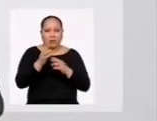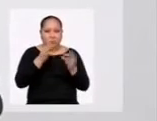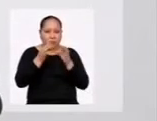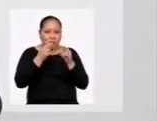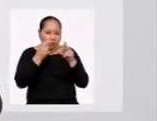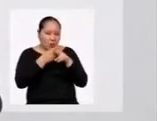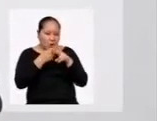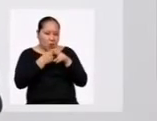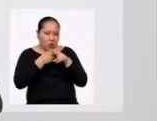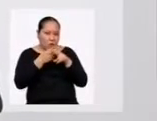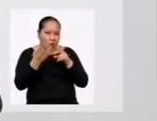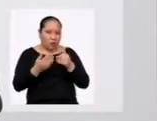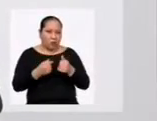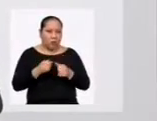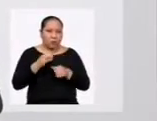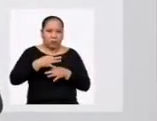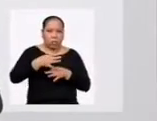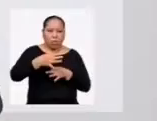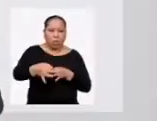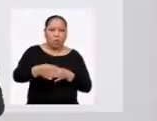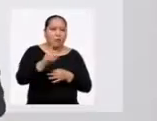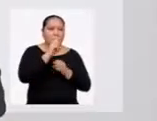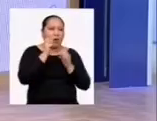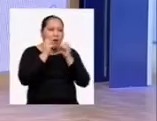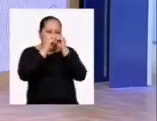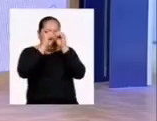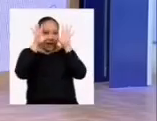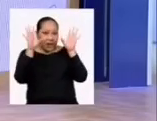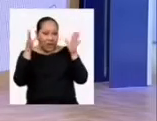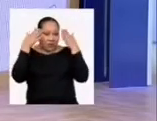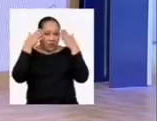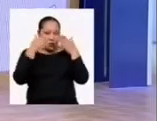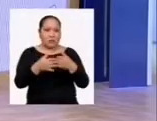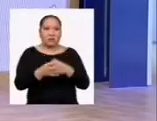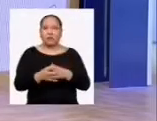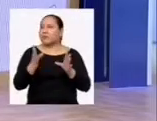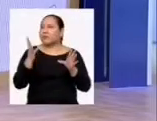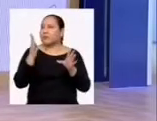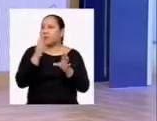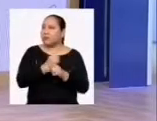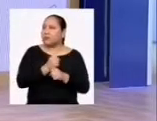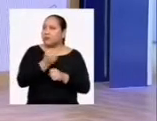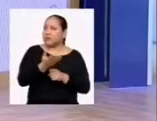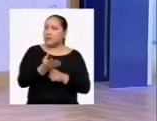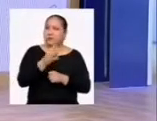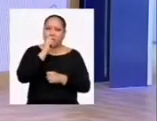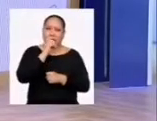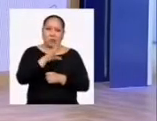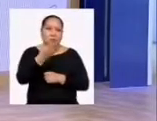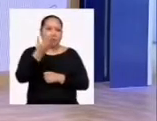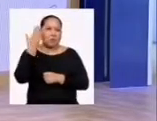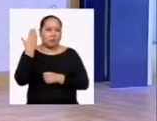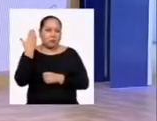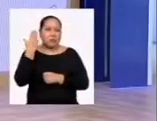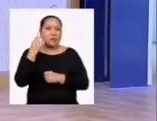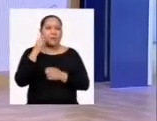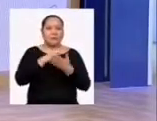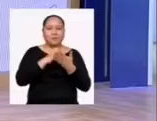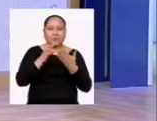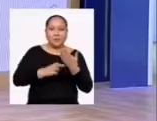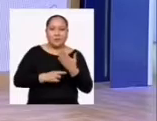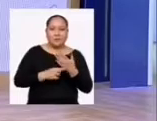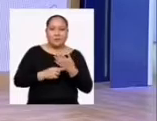más brevemente. Hay que ser claros y directos. En resumen, lo que decíamos al comienzo del